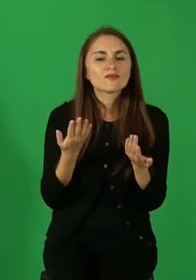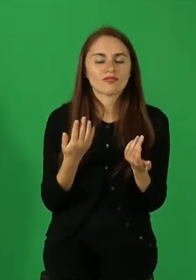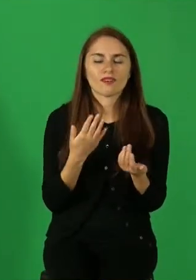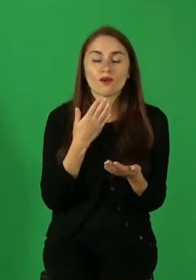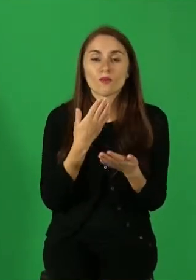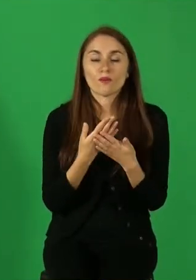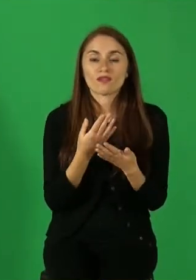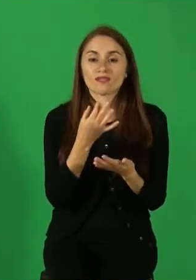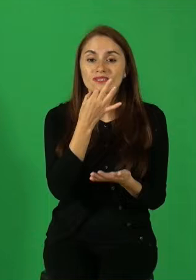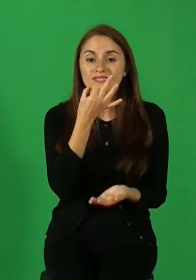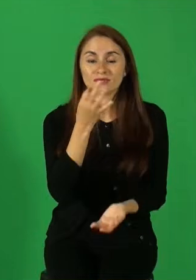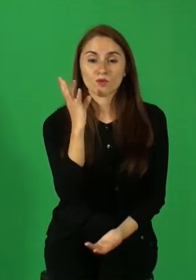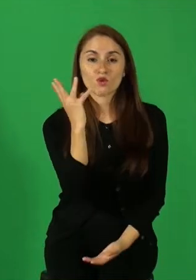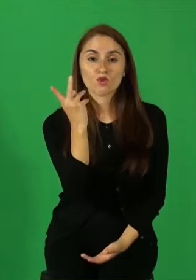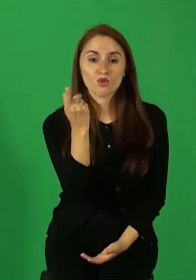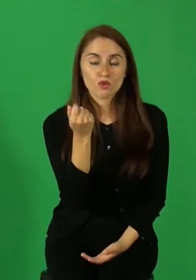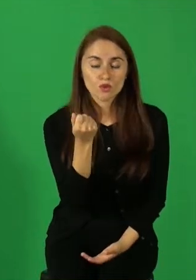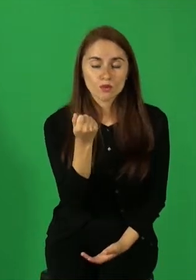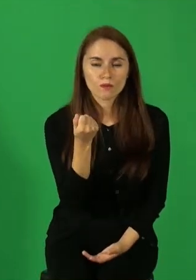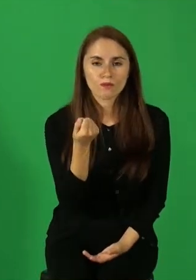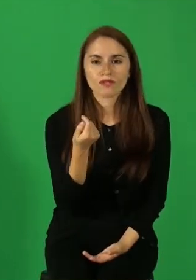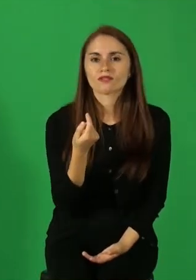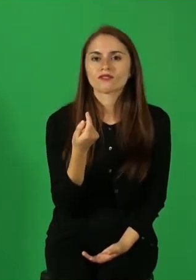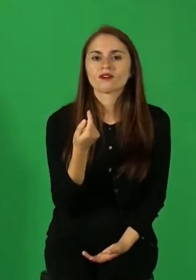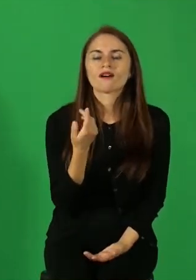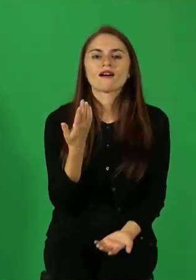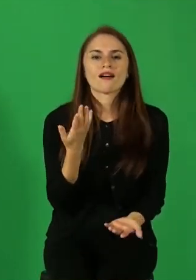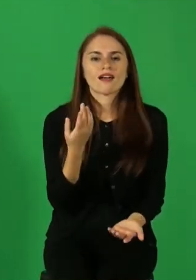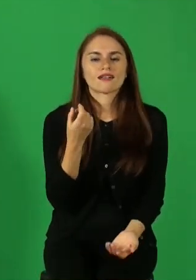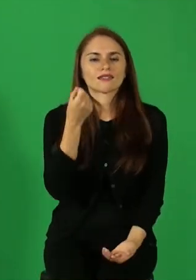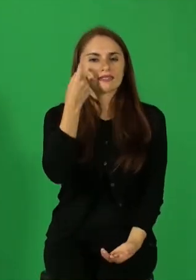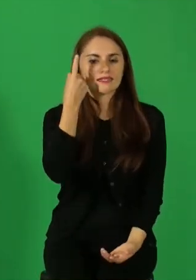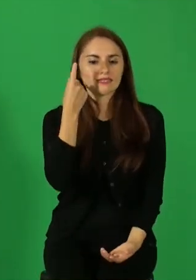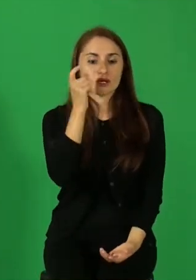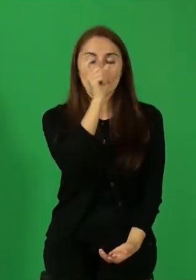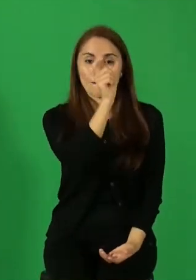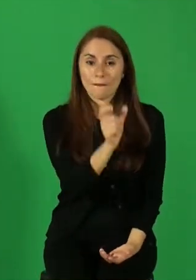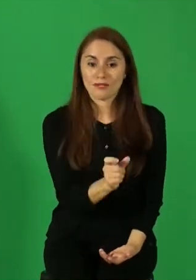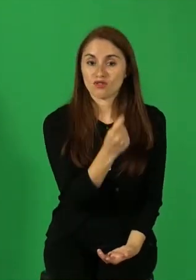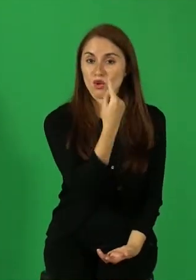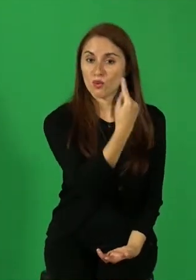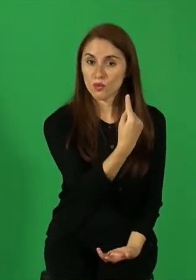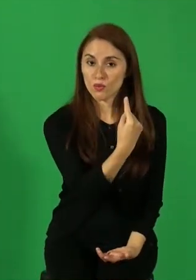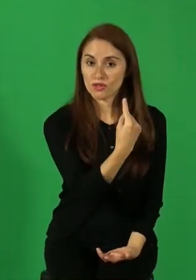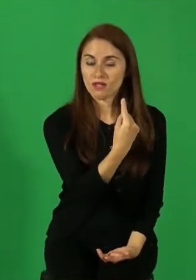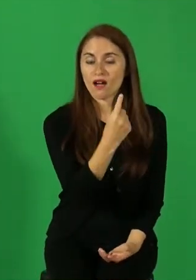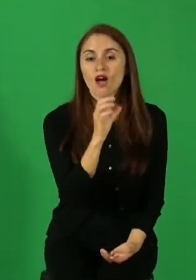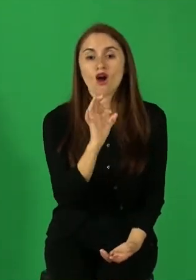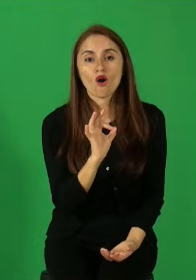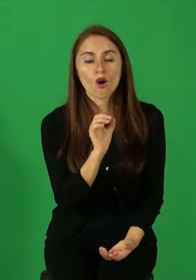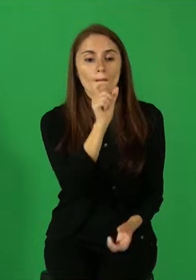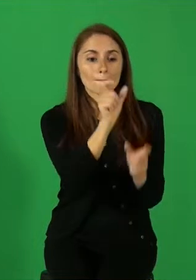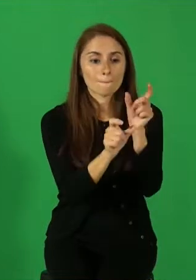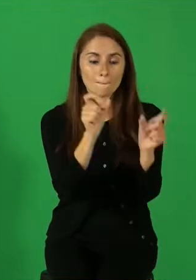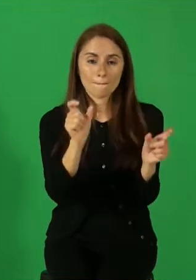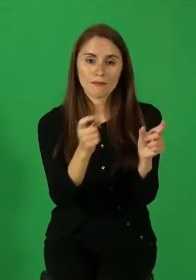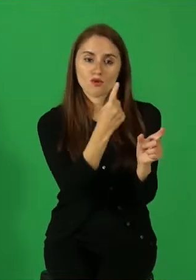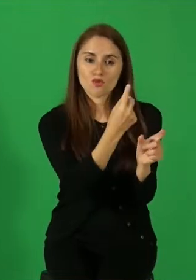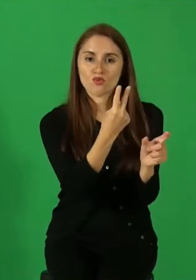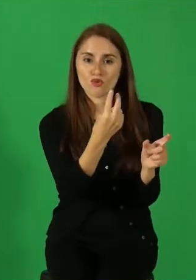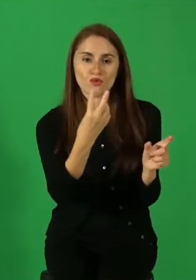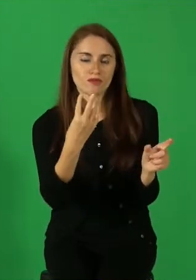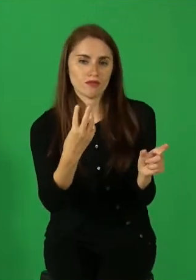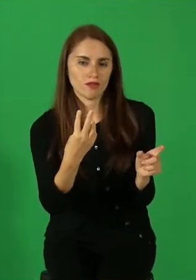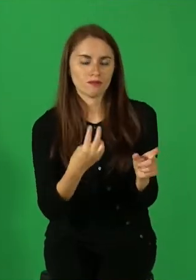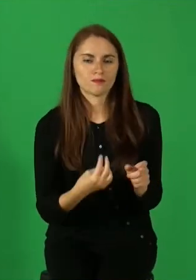del número, ¿no es cierto?, hablamos de si es singular o plural. Es decir, si hablamos de